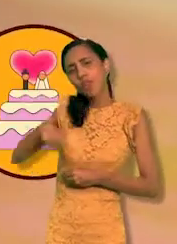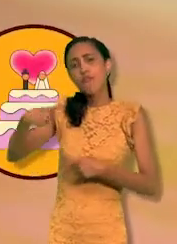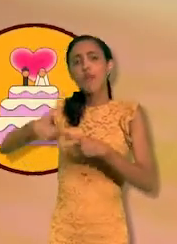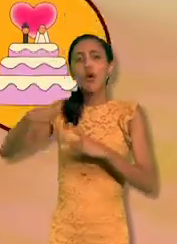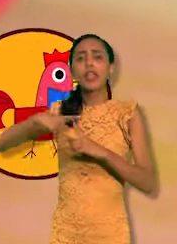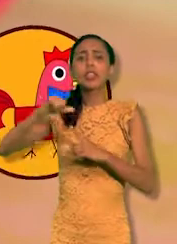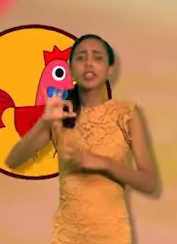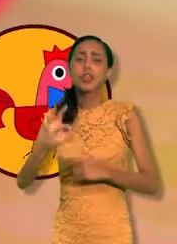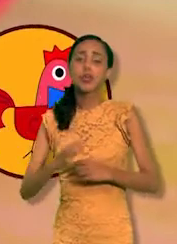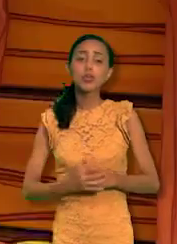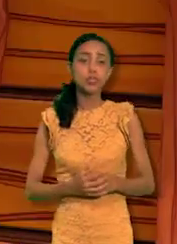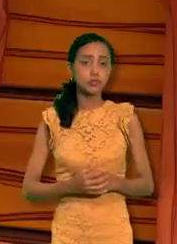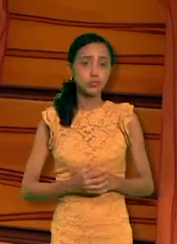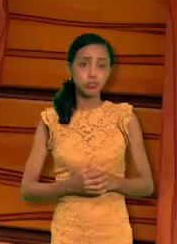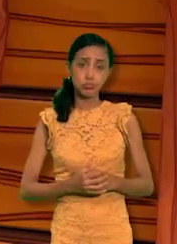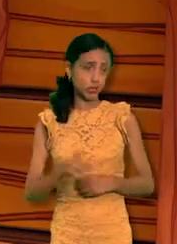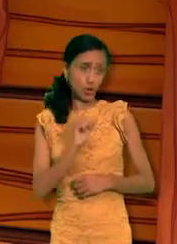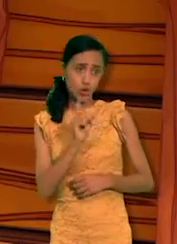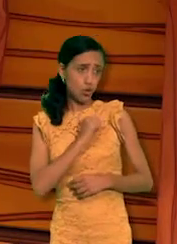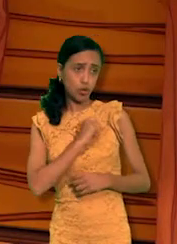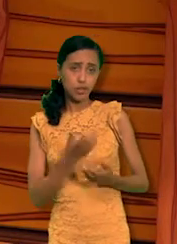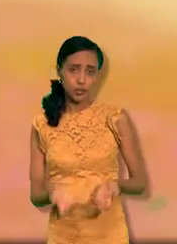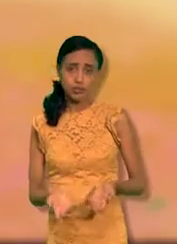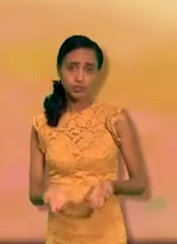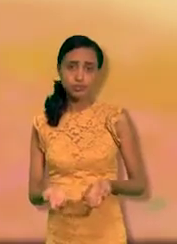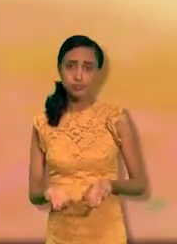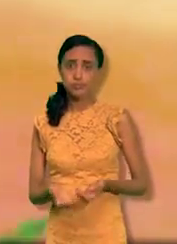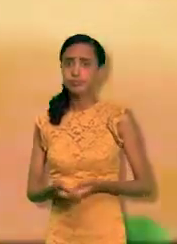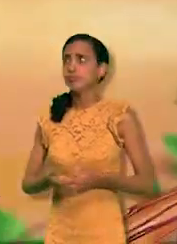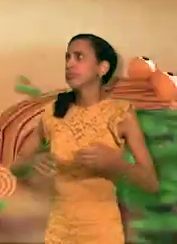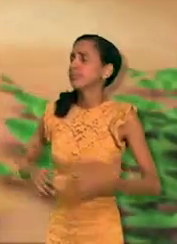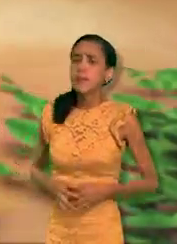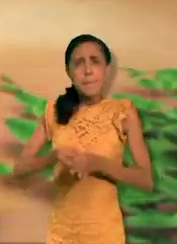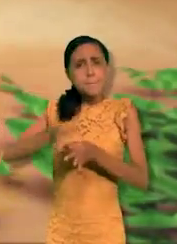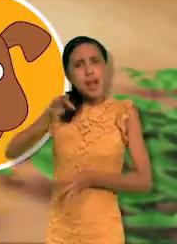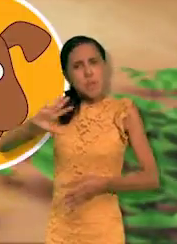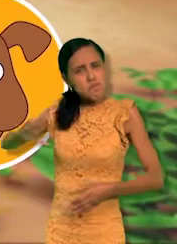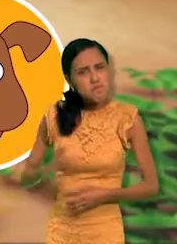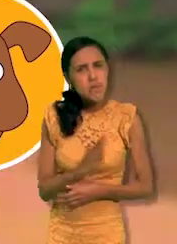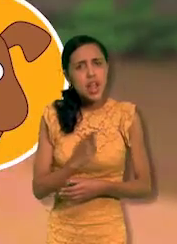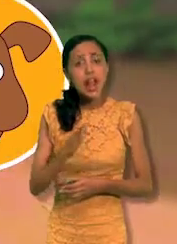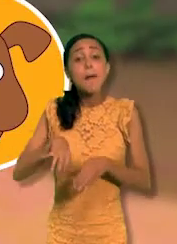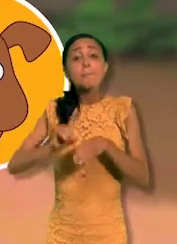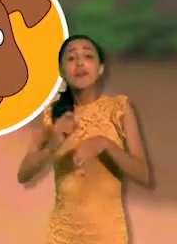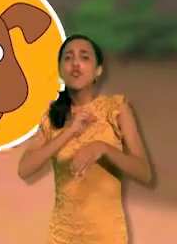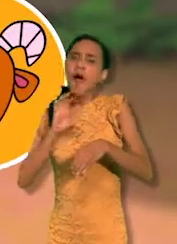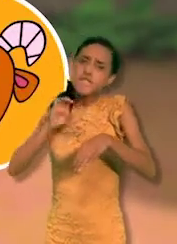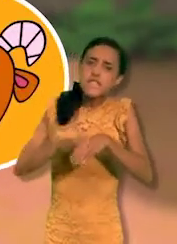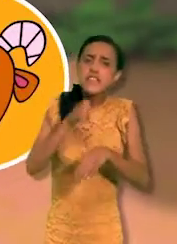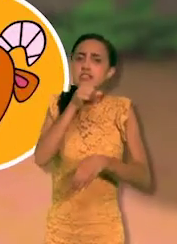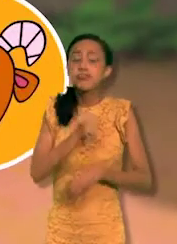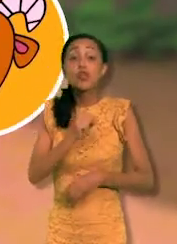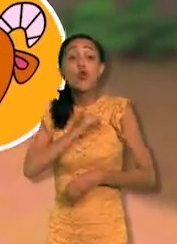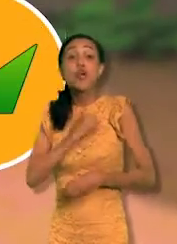a la boda de mi tío Perico! ¡Oh, no quiero! ¡Ay, palo! ¡Pégale al perro! ¡Que no quiere morder al